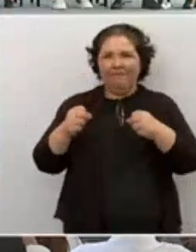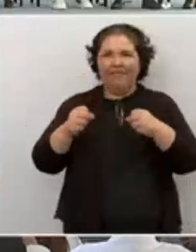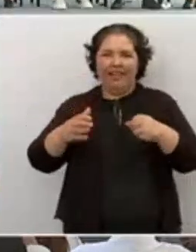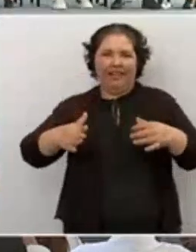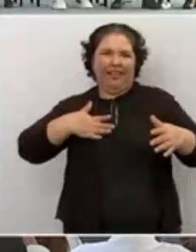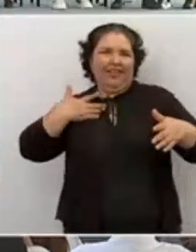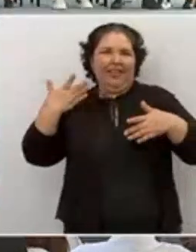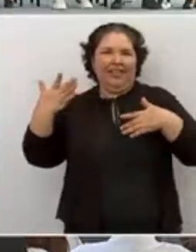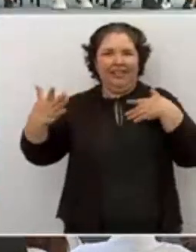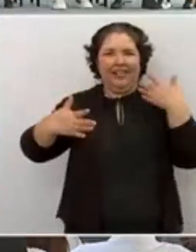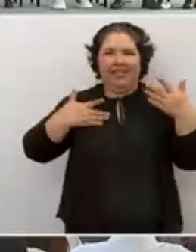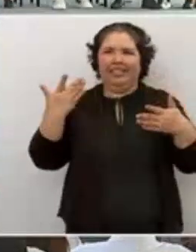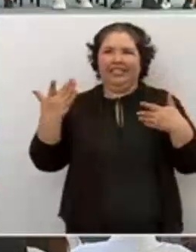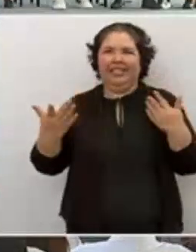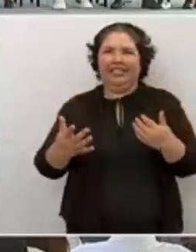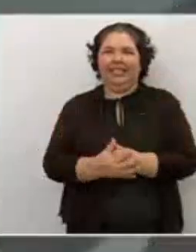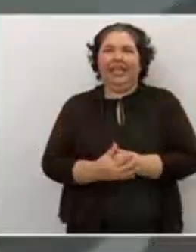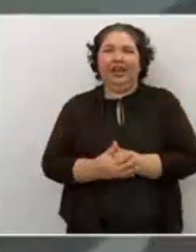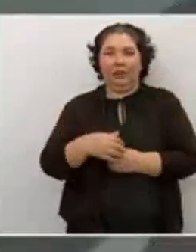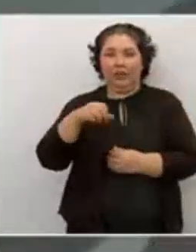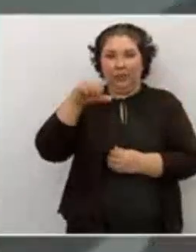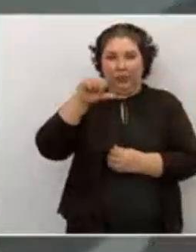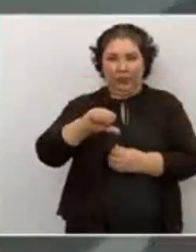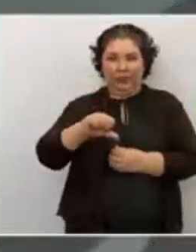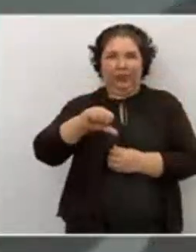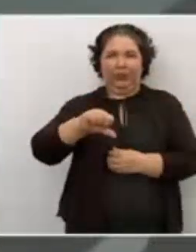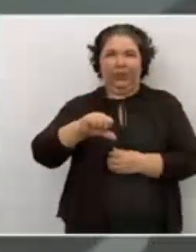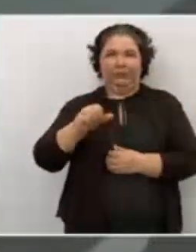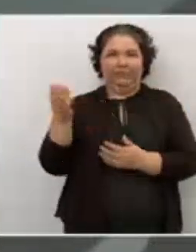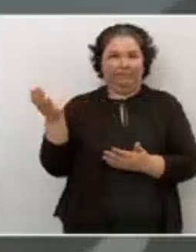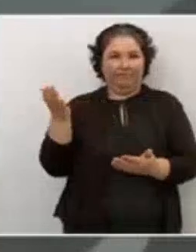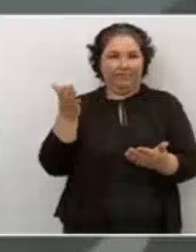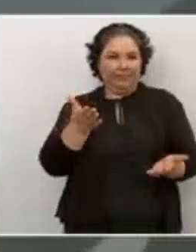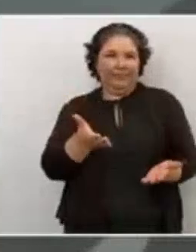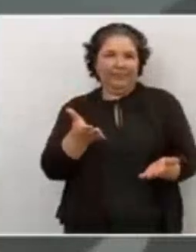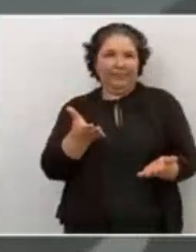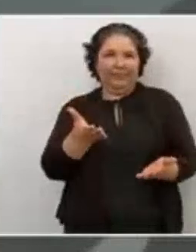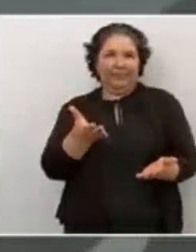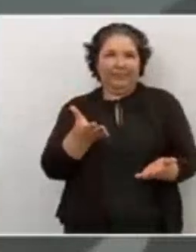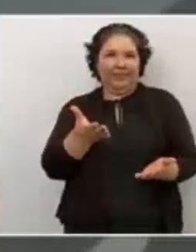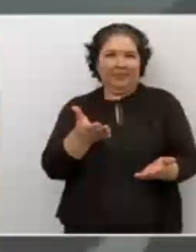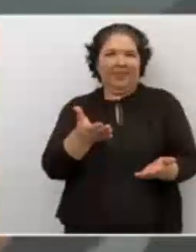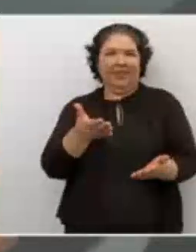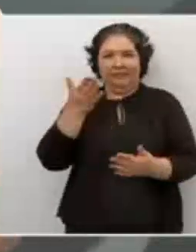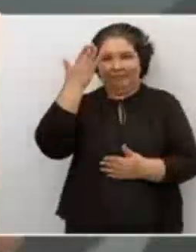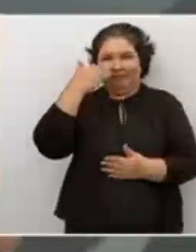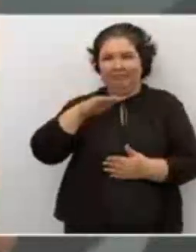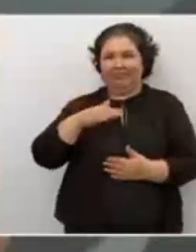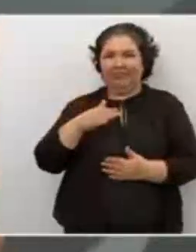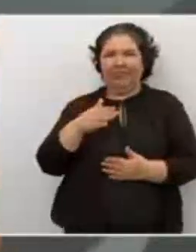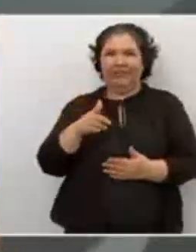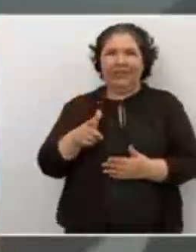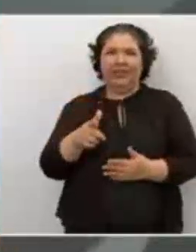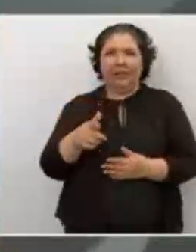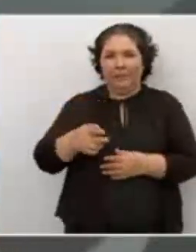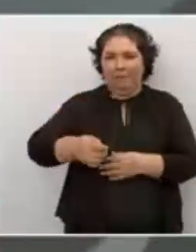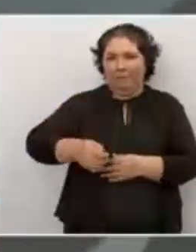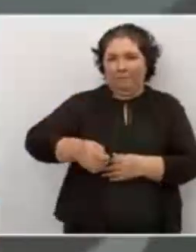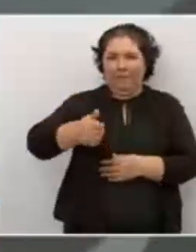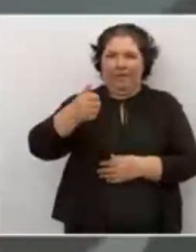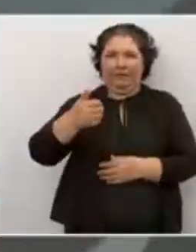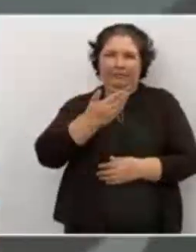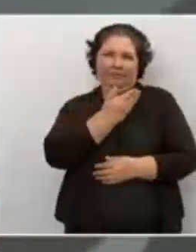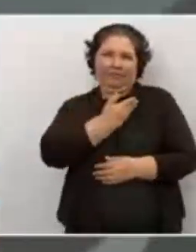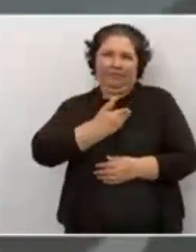alegría. El día de hoy estamos aquí, como ya lo he dicho, encabezados por la primer presidenta de